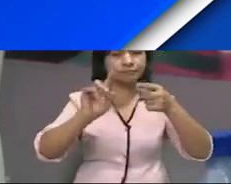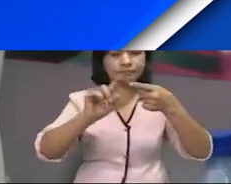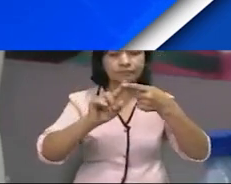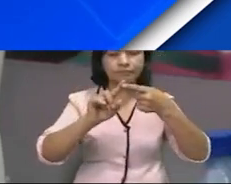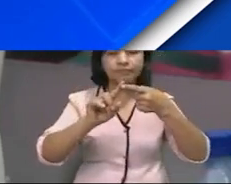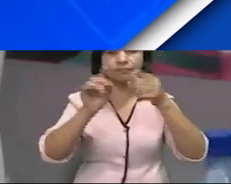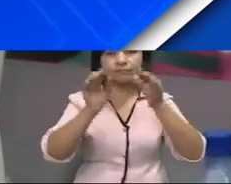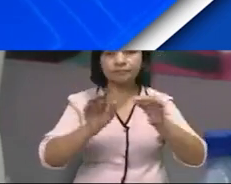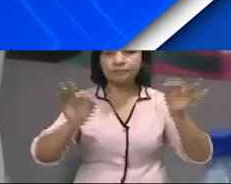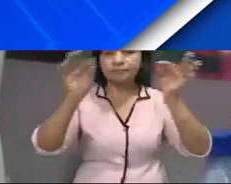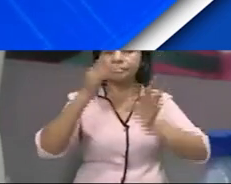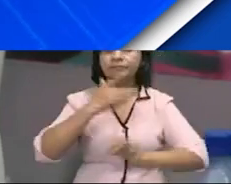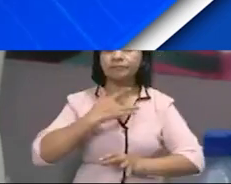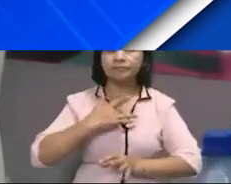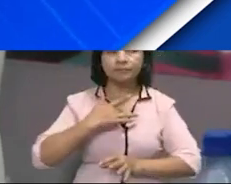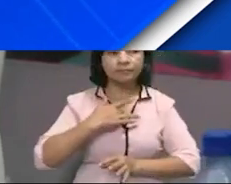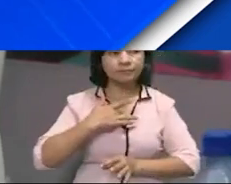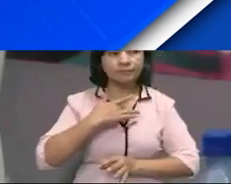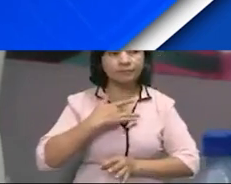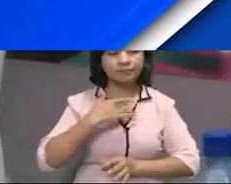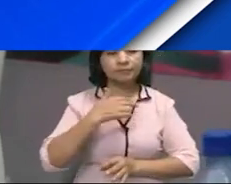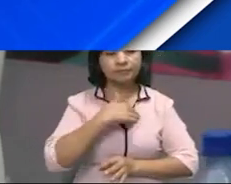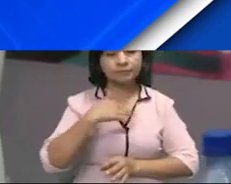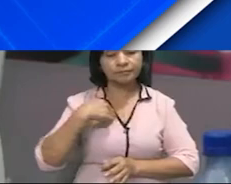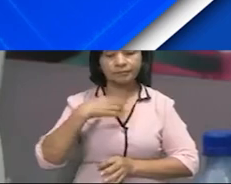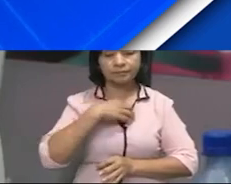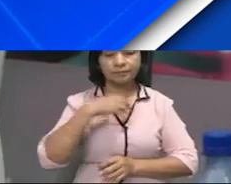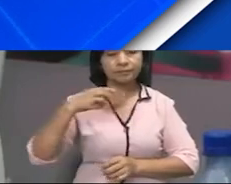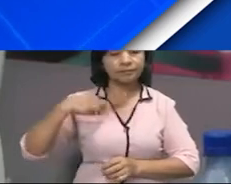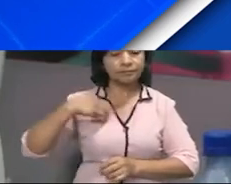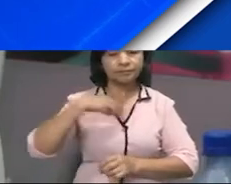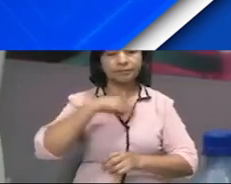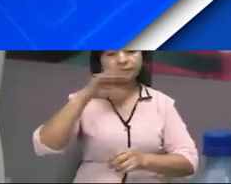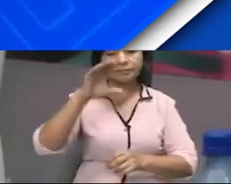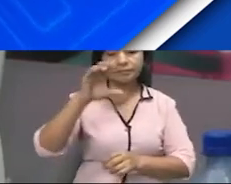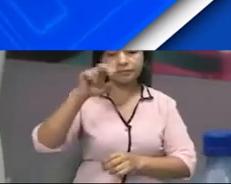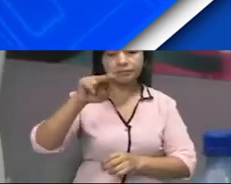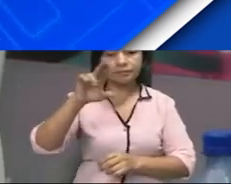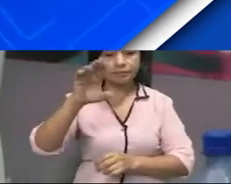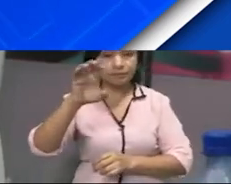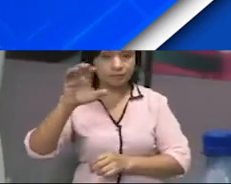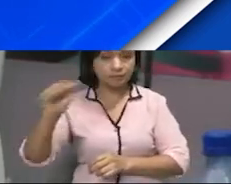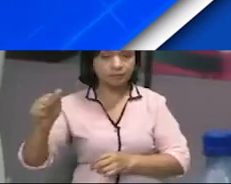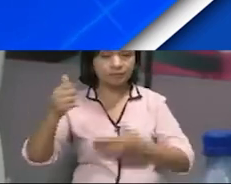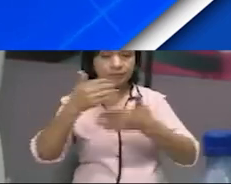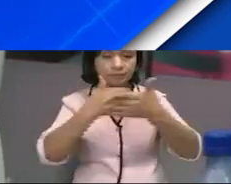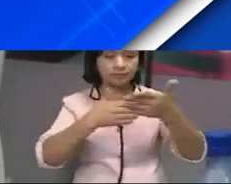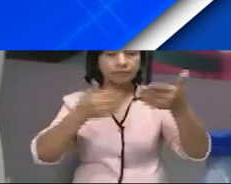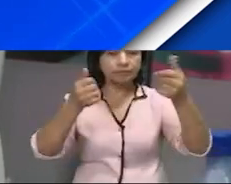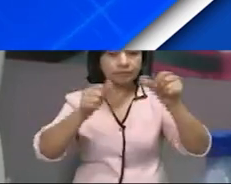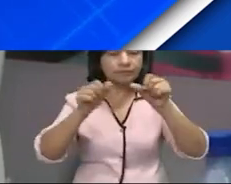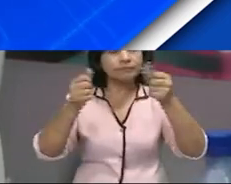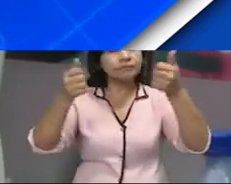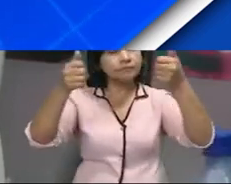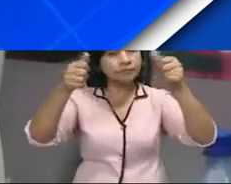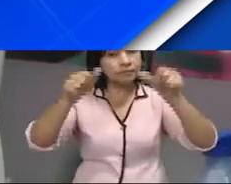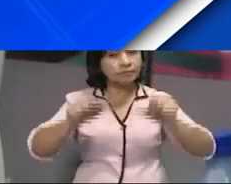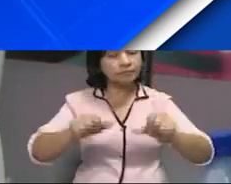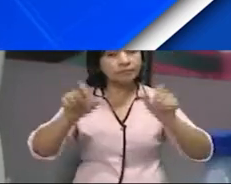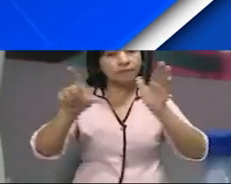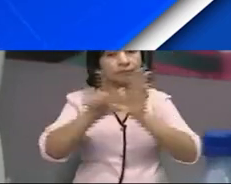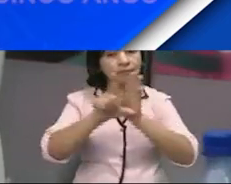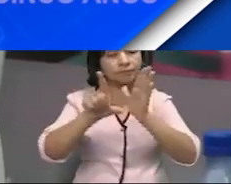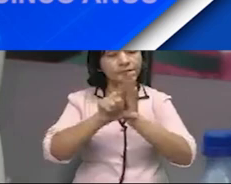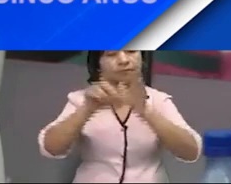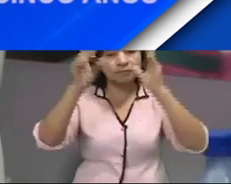son sumamente necesarios para ser miembros del CNEA, apegado a los requisitos establecido en la